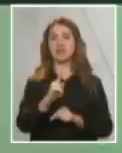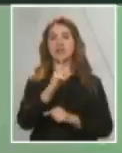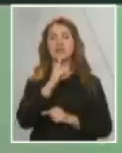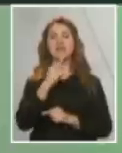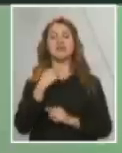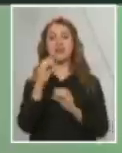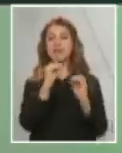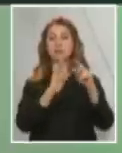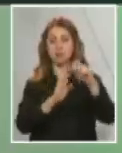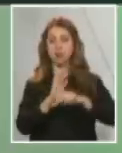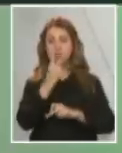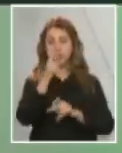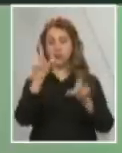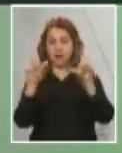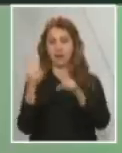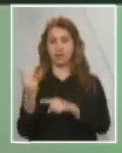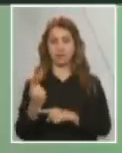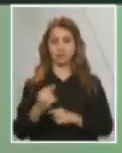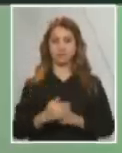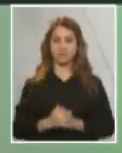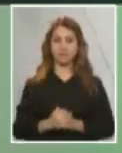este proyecto? Veámoslo de inmediato.